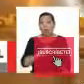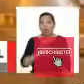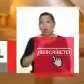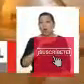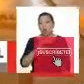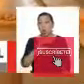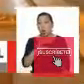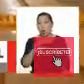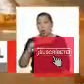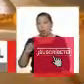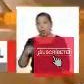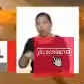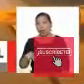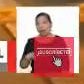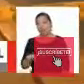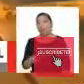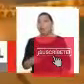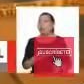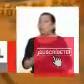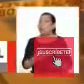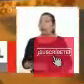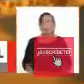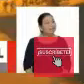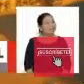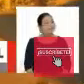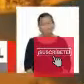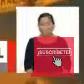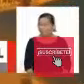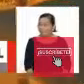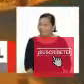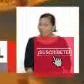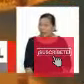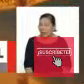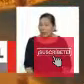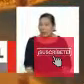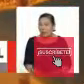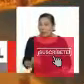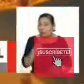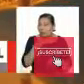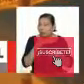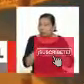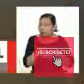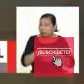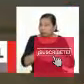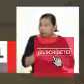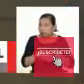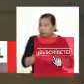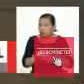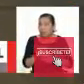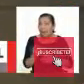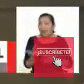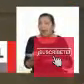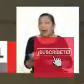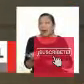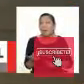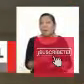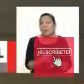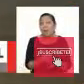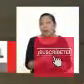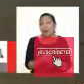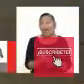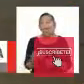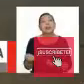de Coyique, donde se confirmó su fallecimiento. Según las primeras indagaciones, los extorsionadores